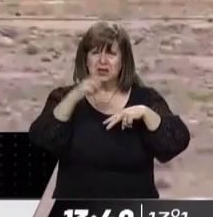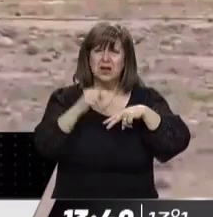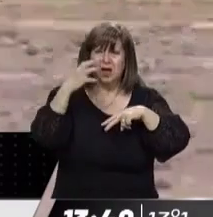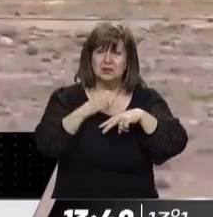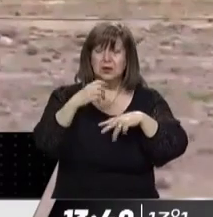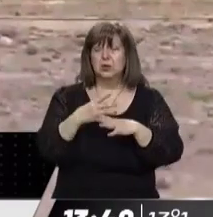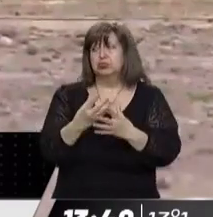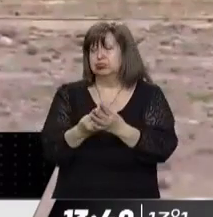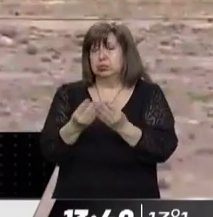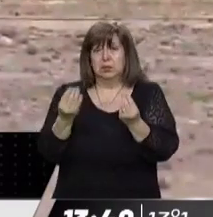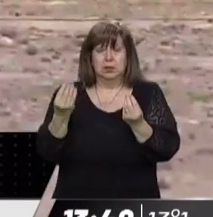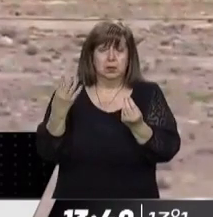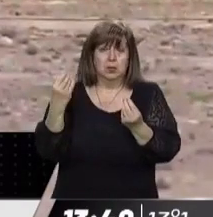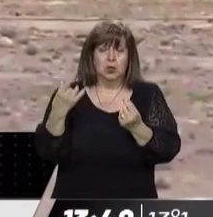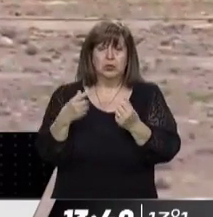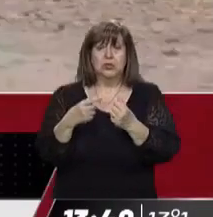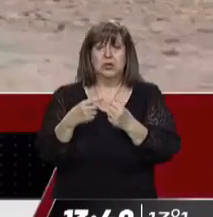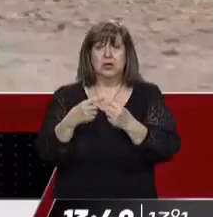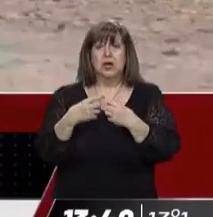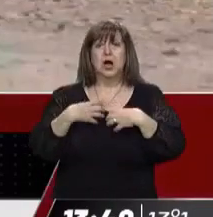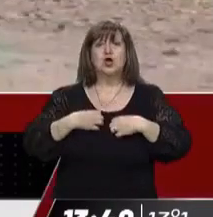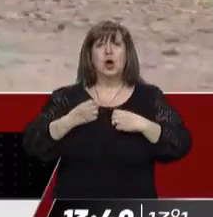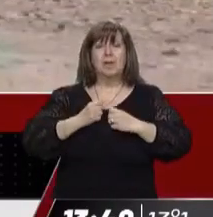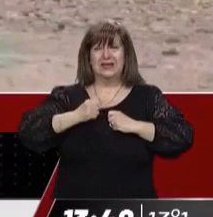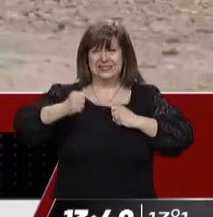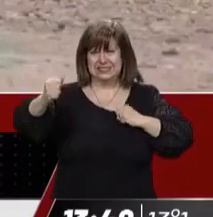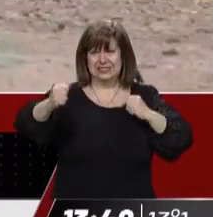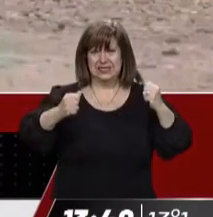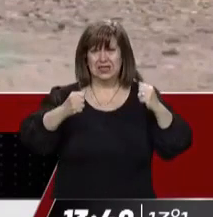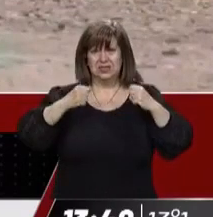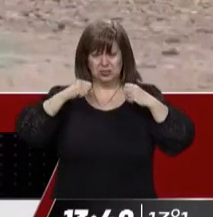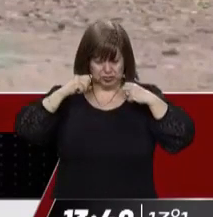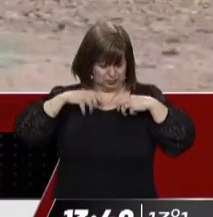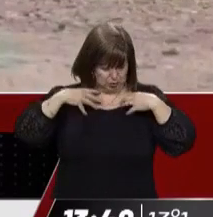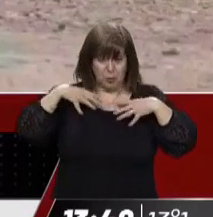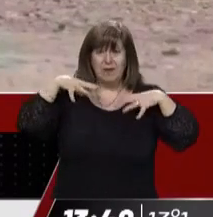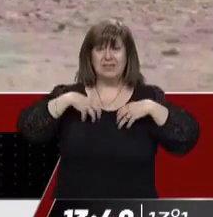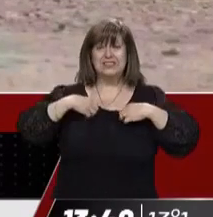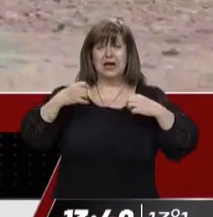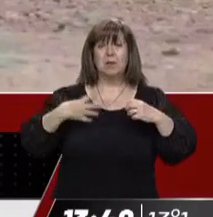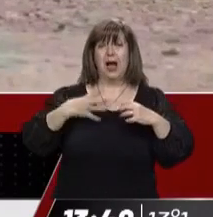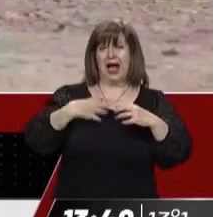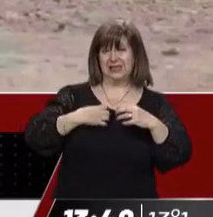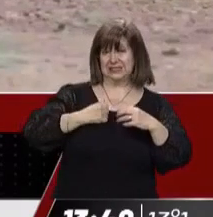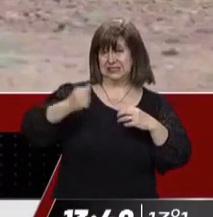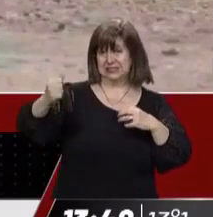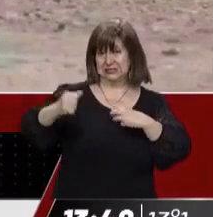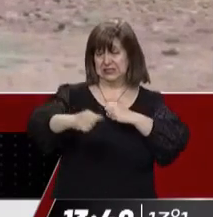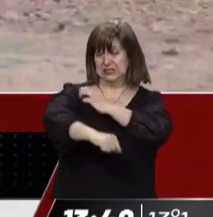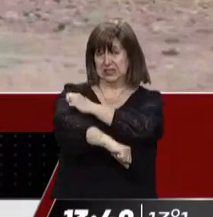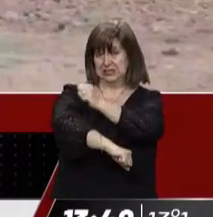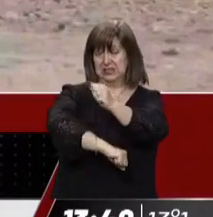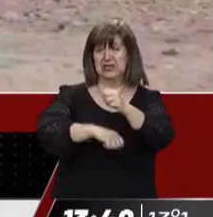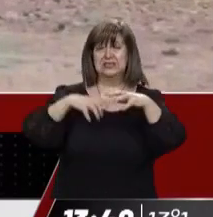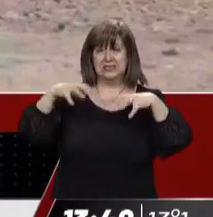y muchas porque rompieron toda mi ropa yo vi que me desangraba un montón allá no sé podemos